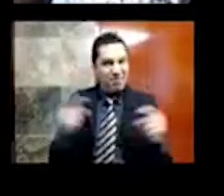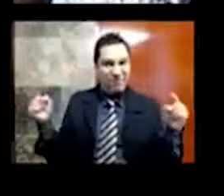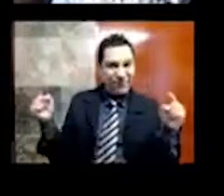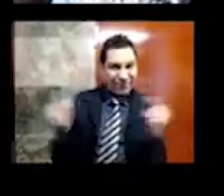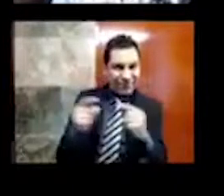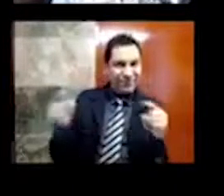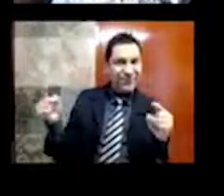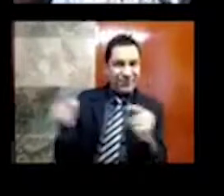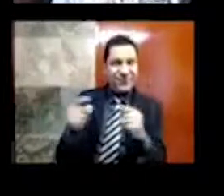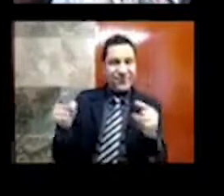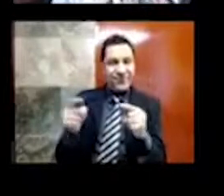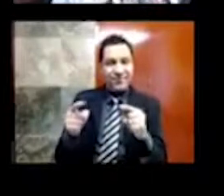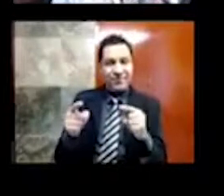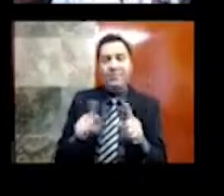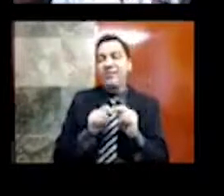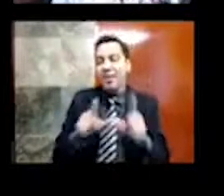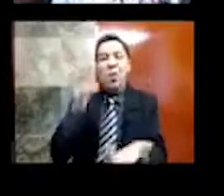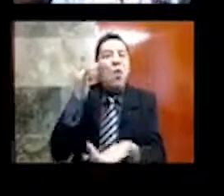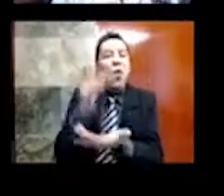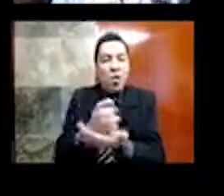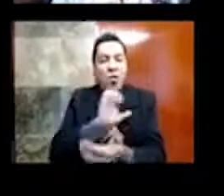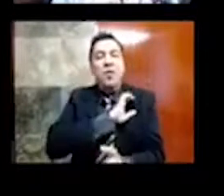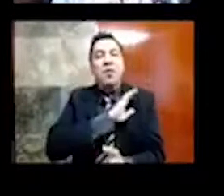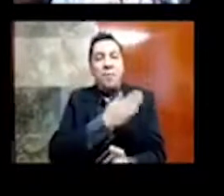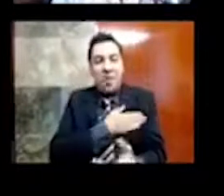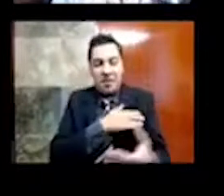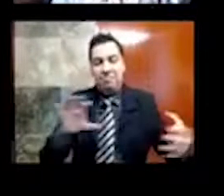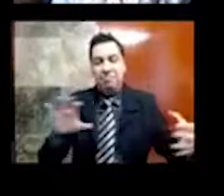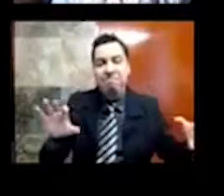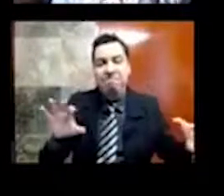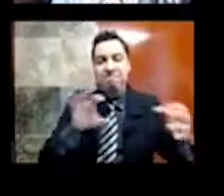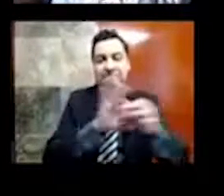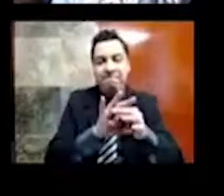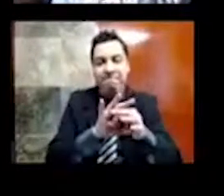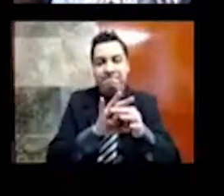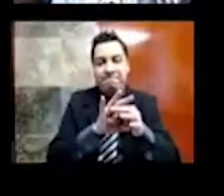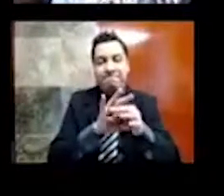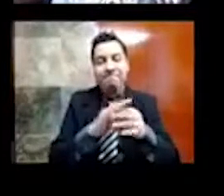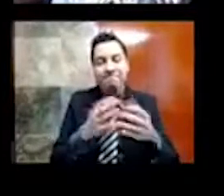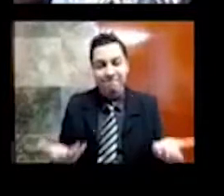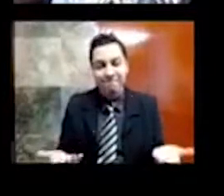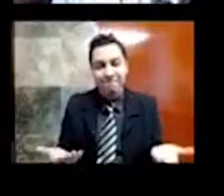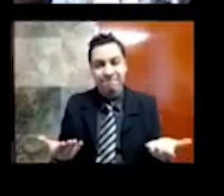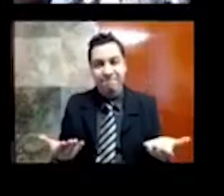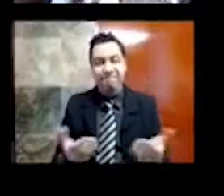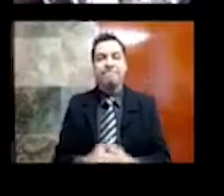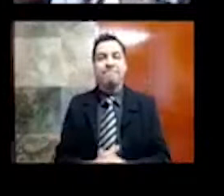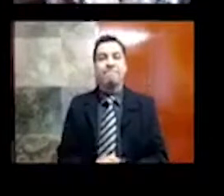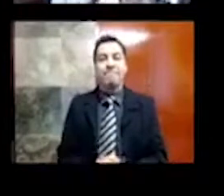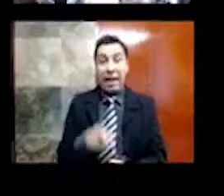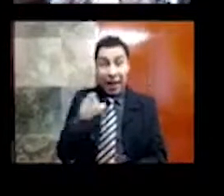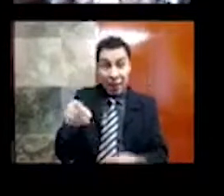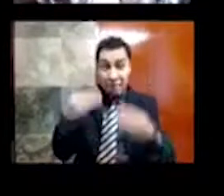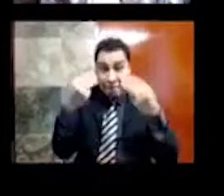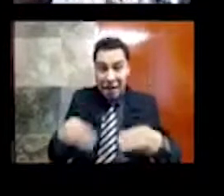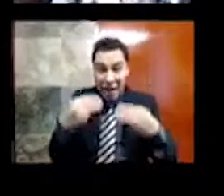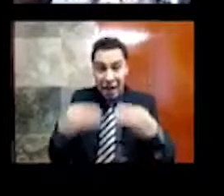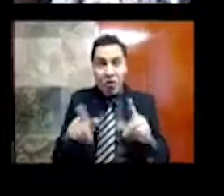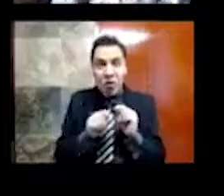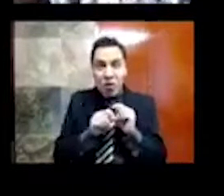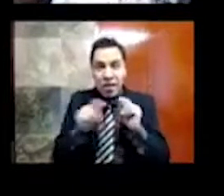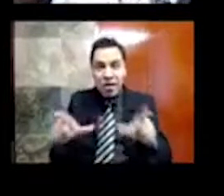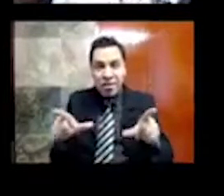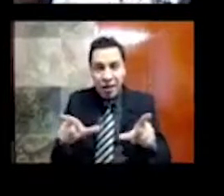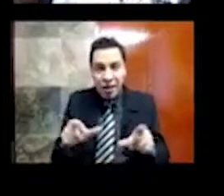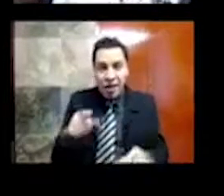de Ocotelulco, que es a donde llega Cortés y ve por primera vez a la cultura de Tlaxcala, previa batalla con los otomís,